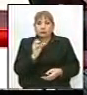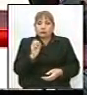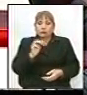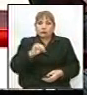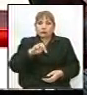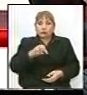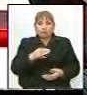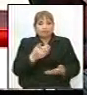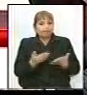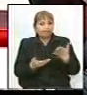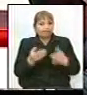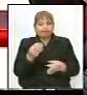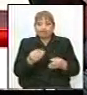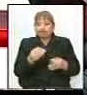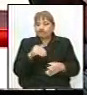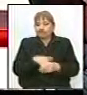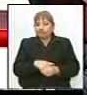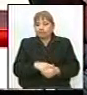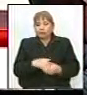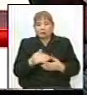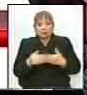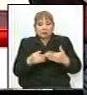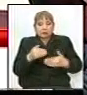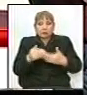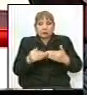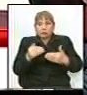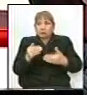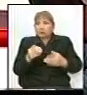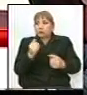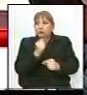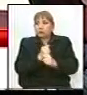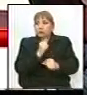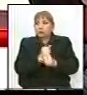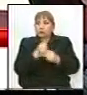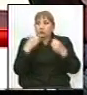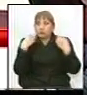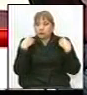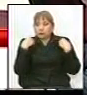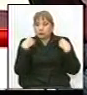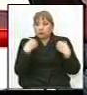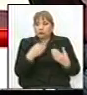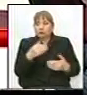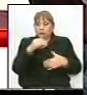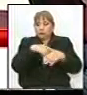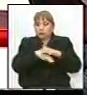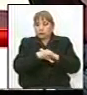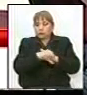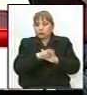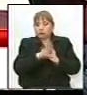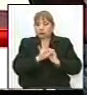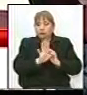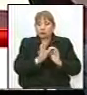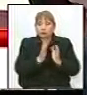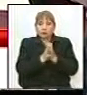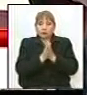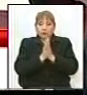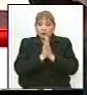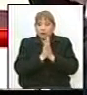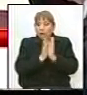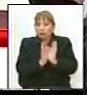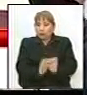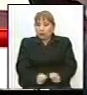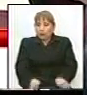al jurado. Entonces son vinculaciones de orden funcional. Ahora, dentro de su pedido, me parece muy